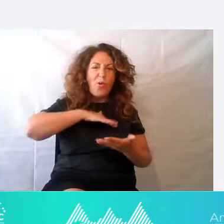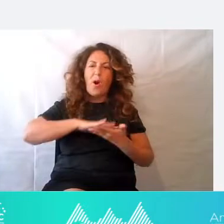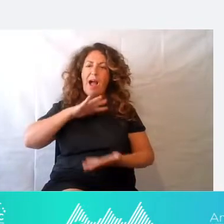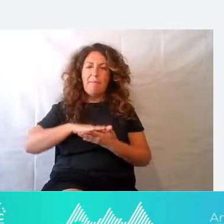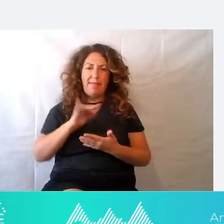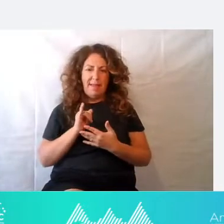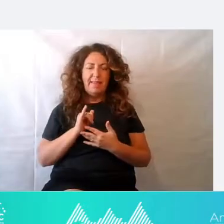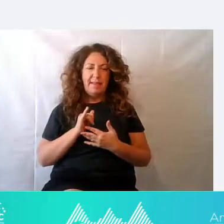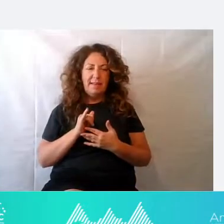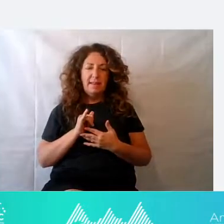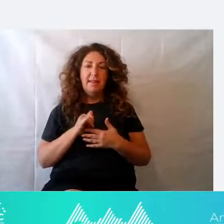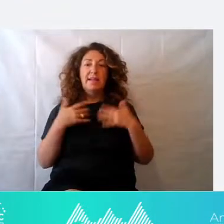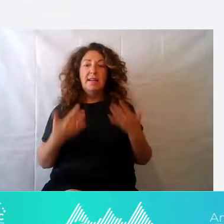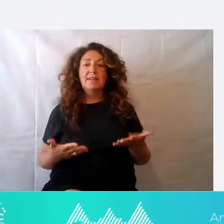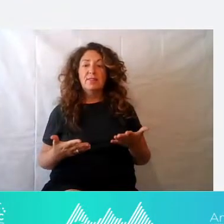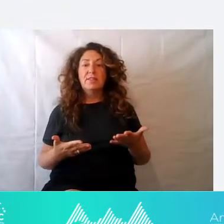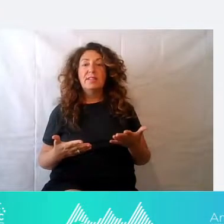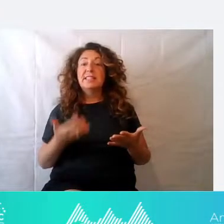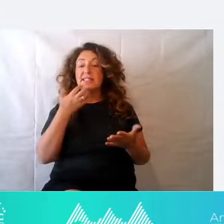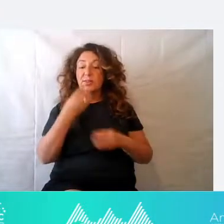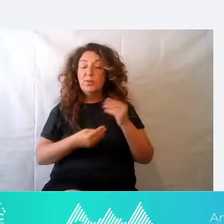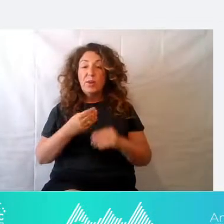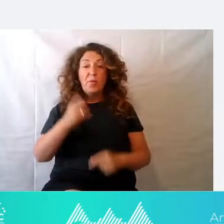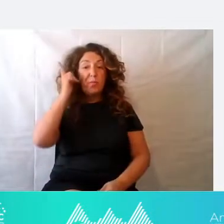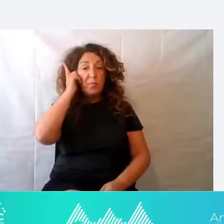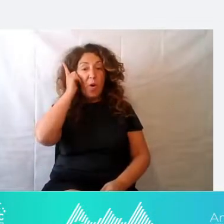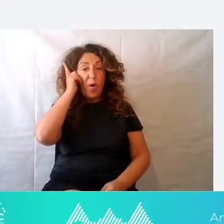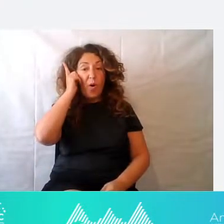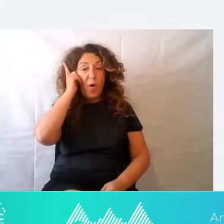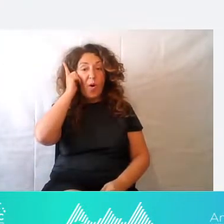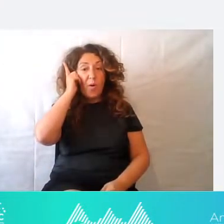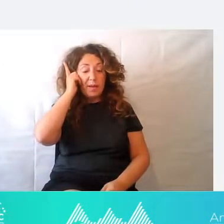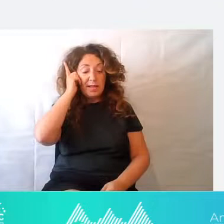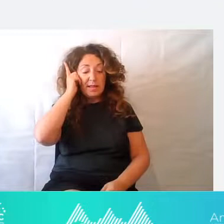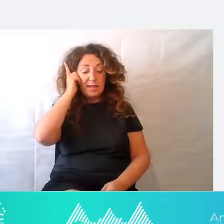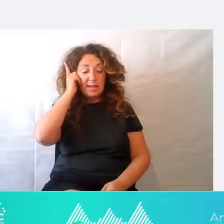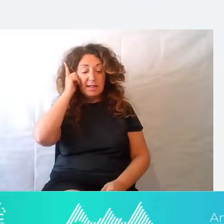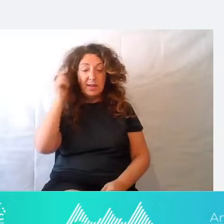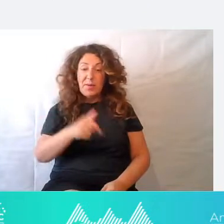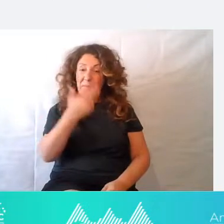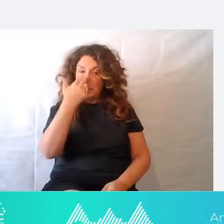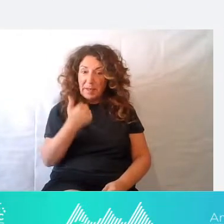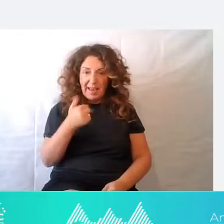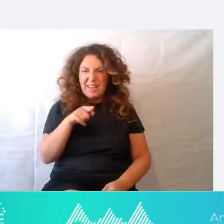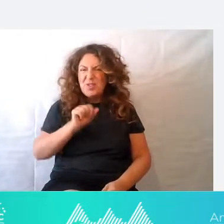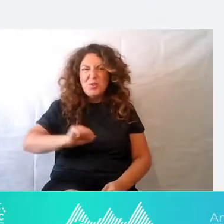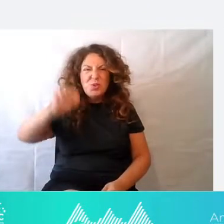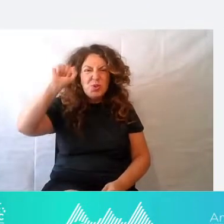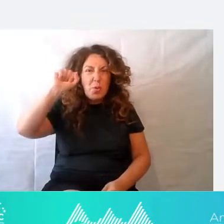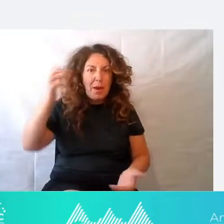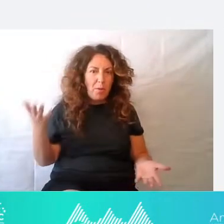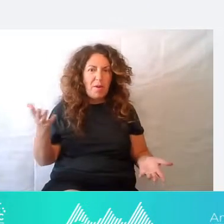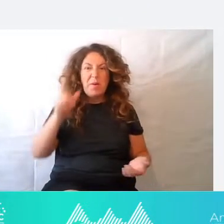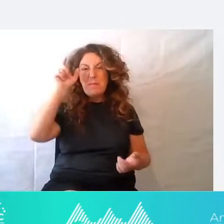he visto utilizar a un ciego un móvil eso sí que son superpoderes eso es increíble tiene una persona ciega pueda